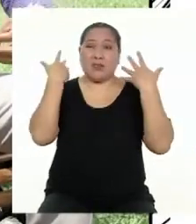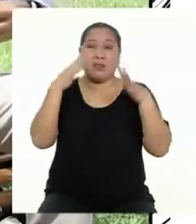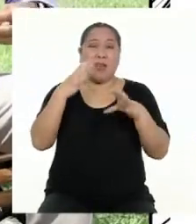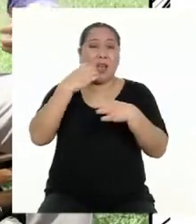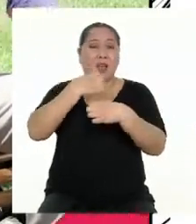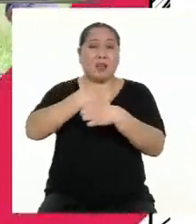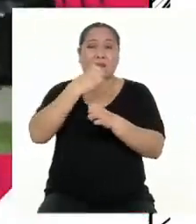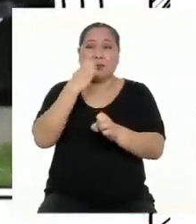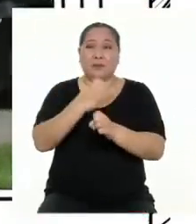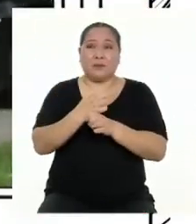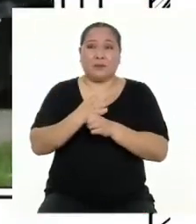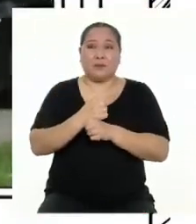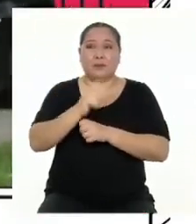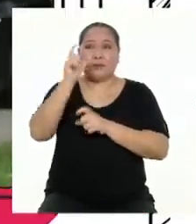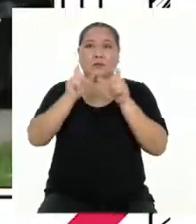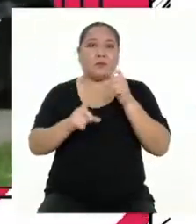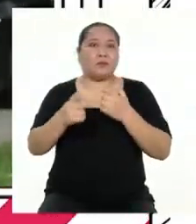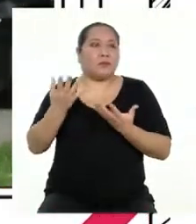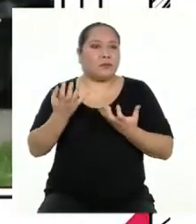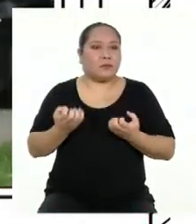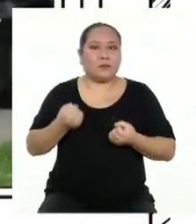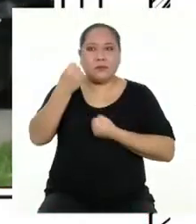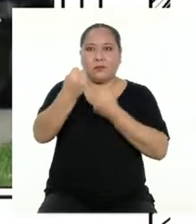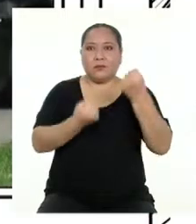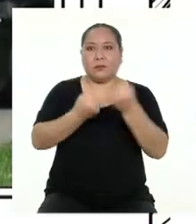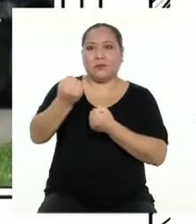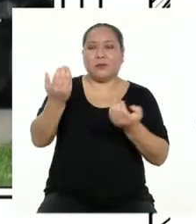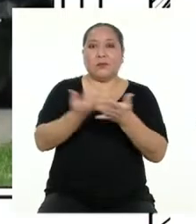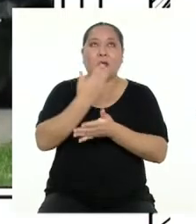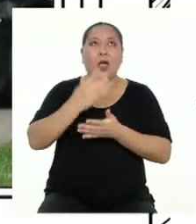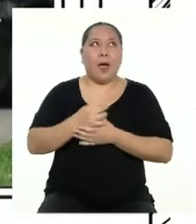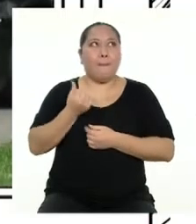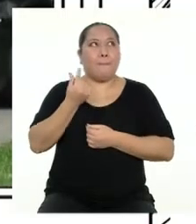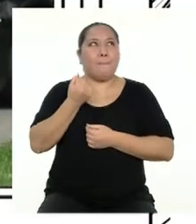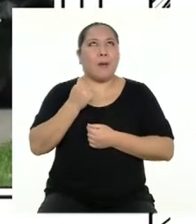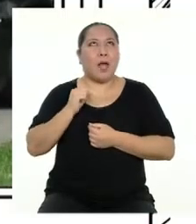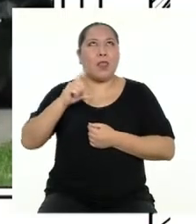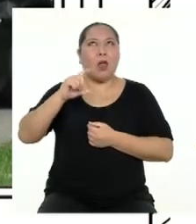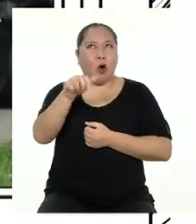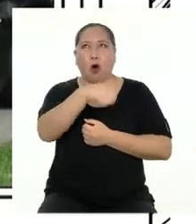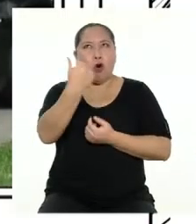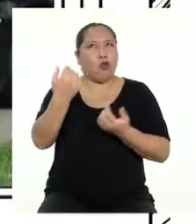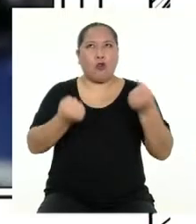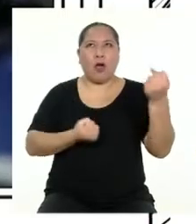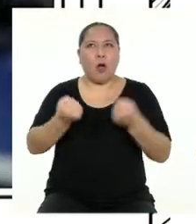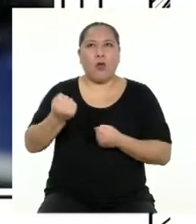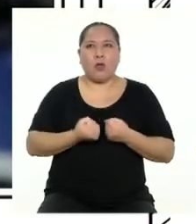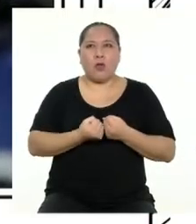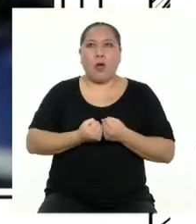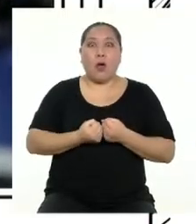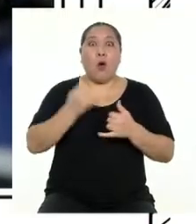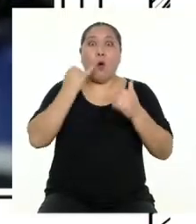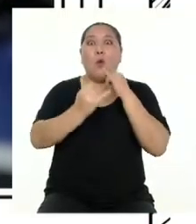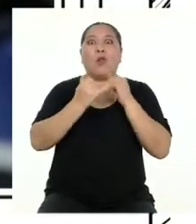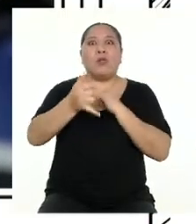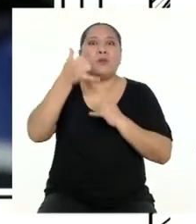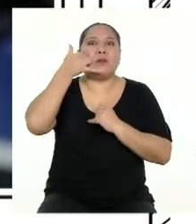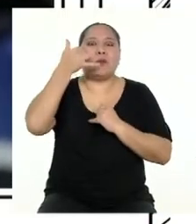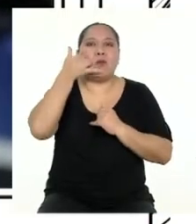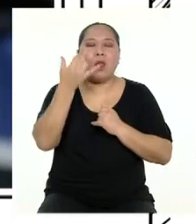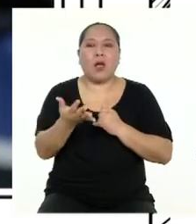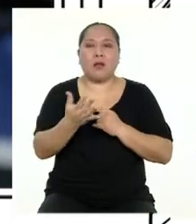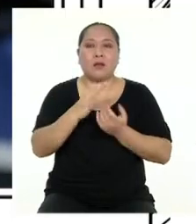que uno lo que quiere es tener un auto nuevo, quiere cuando tenga más dinero tener otro auto, tener el último modelo de celular, y